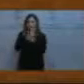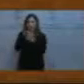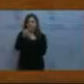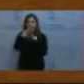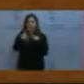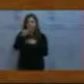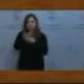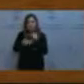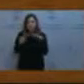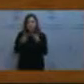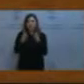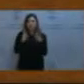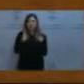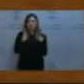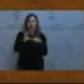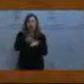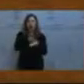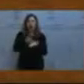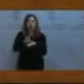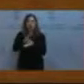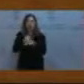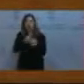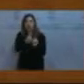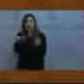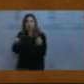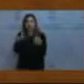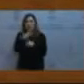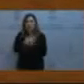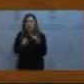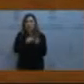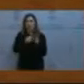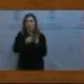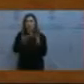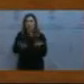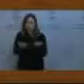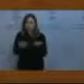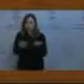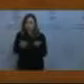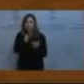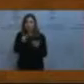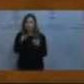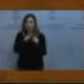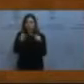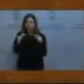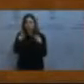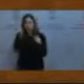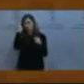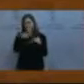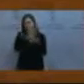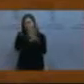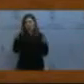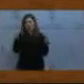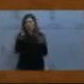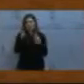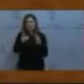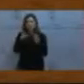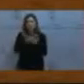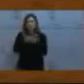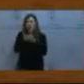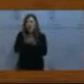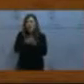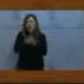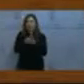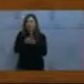ejecutar y cuáles no. Y que los estudiantes lo tengan claro. También ha hablado de cómo se van a haber afectado los ingresos. Creo que en ese caso no